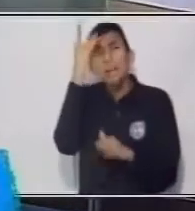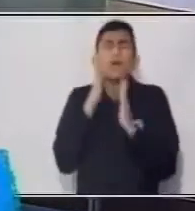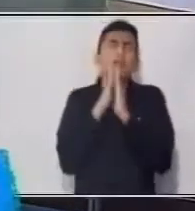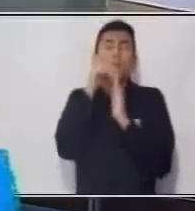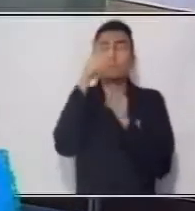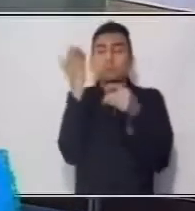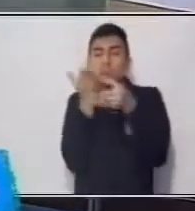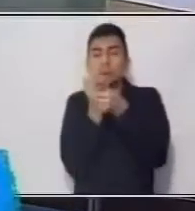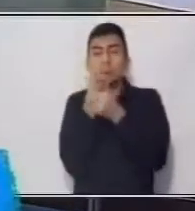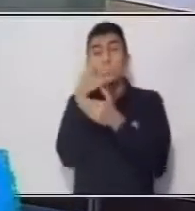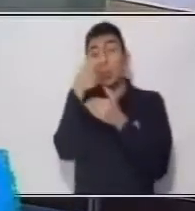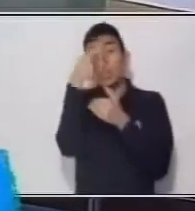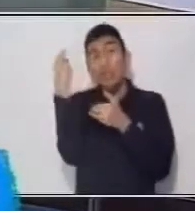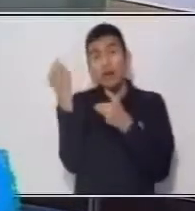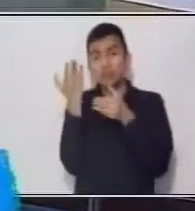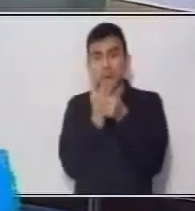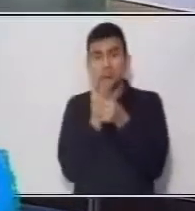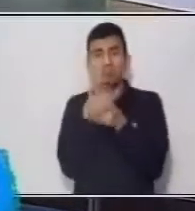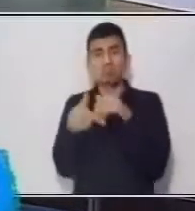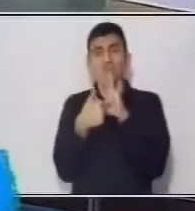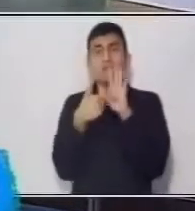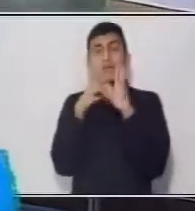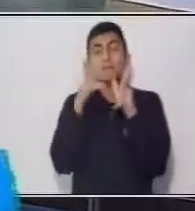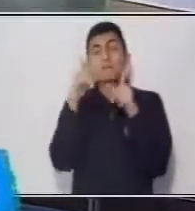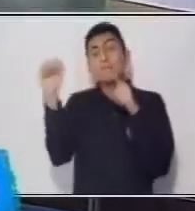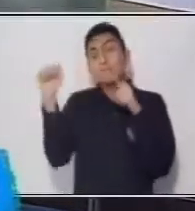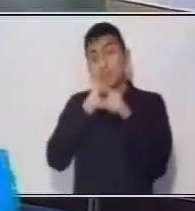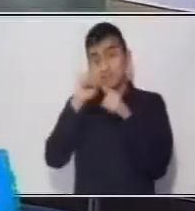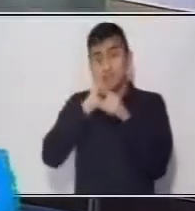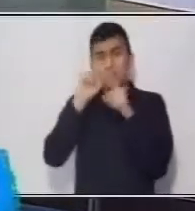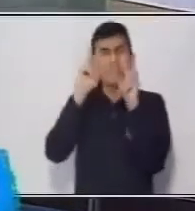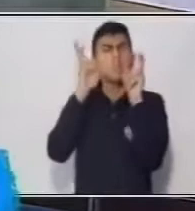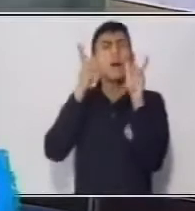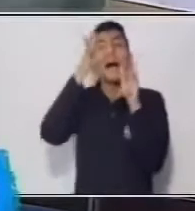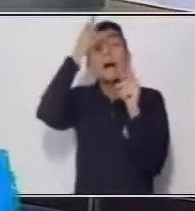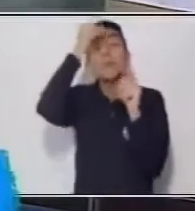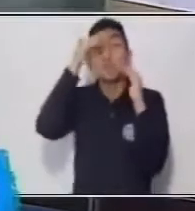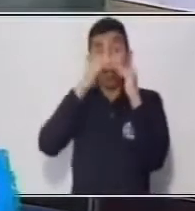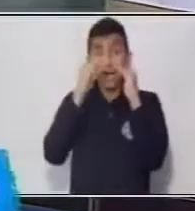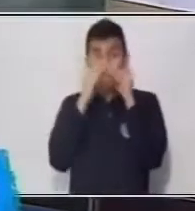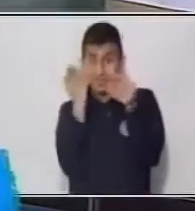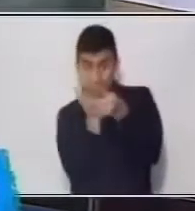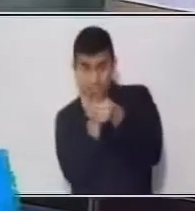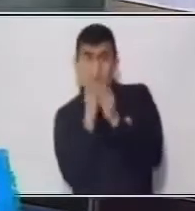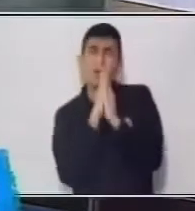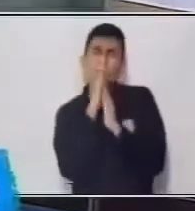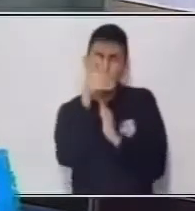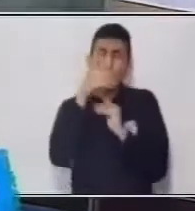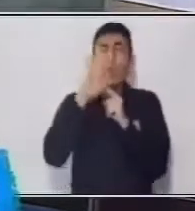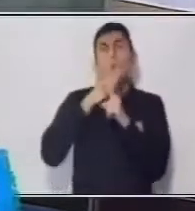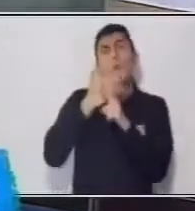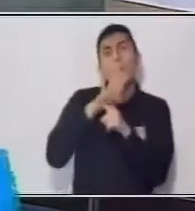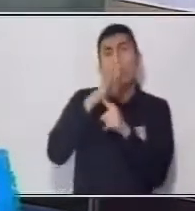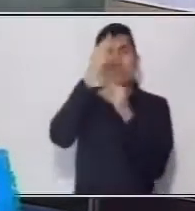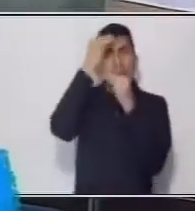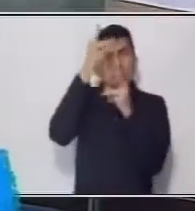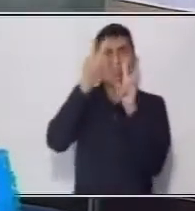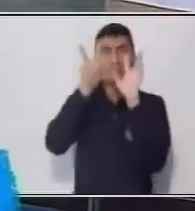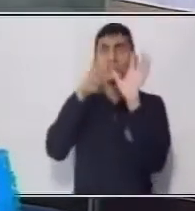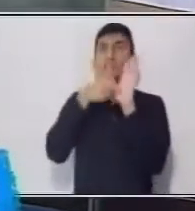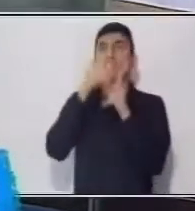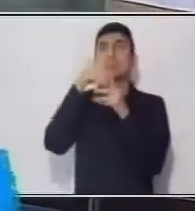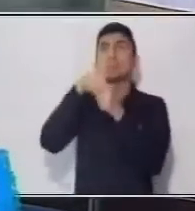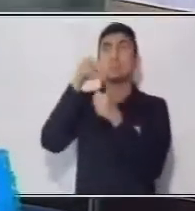guardar tus trabajos y ejercicios en tu portafolio de Aprendo en Casa y comparte lo que acabamos